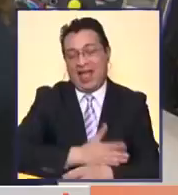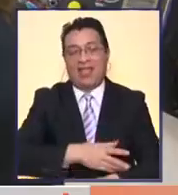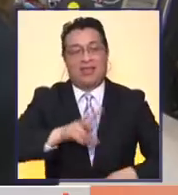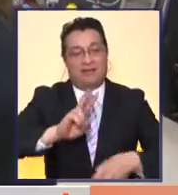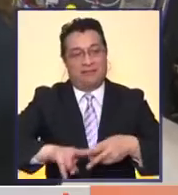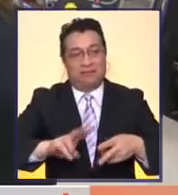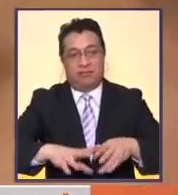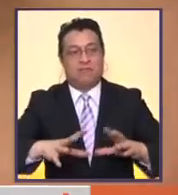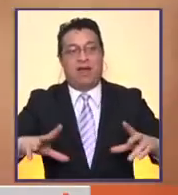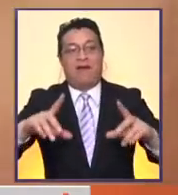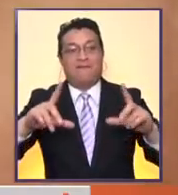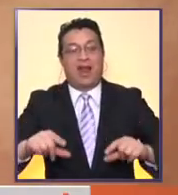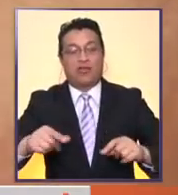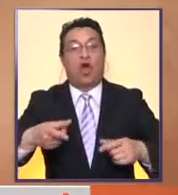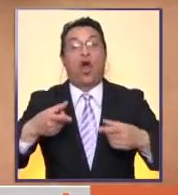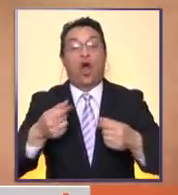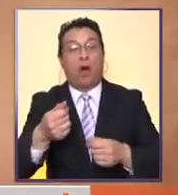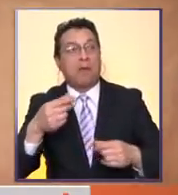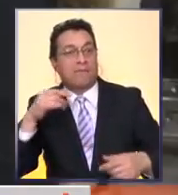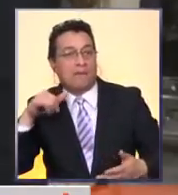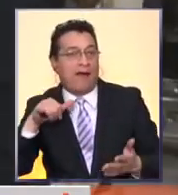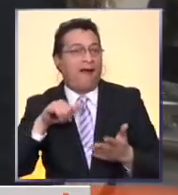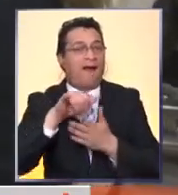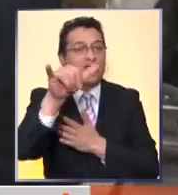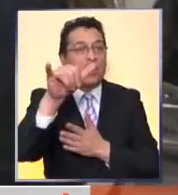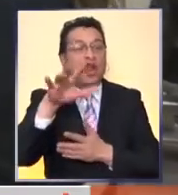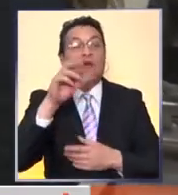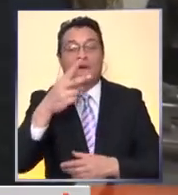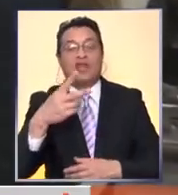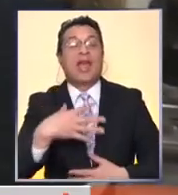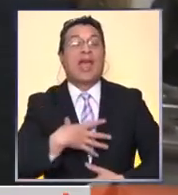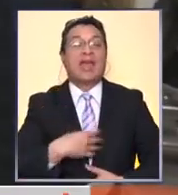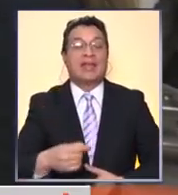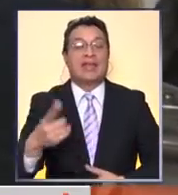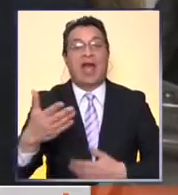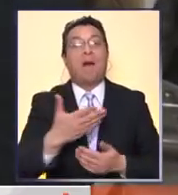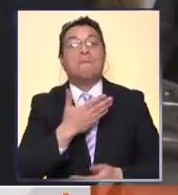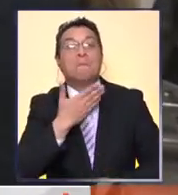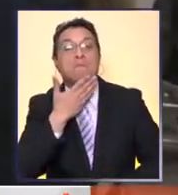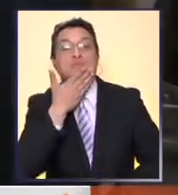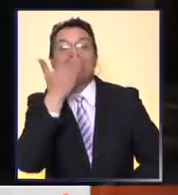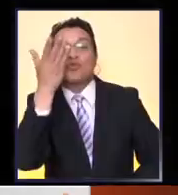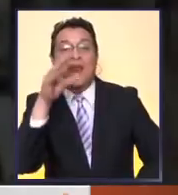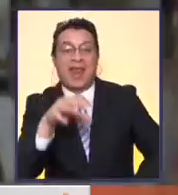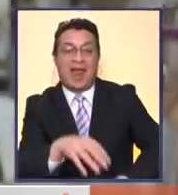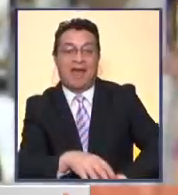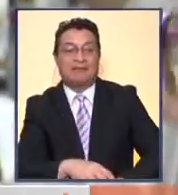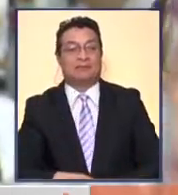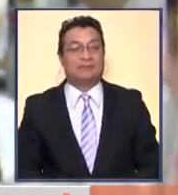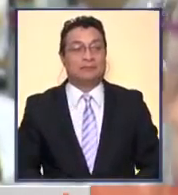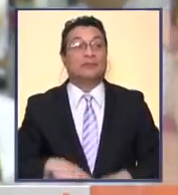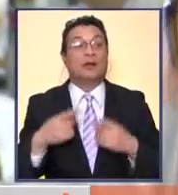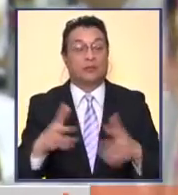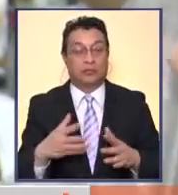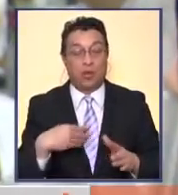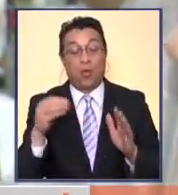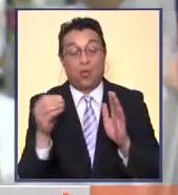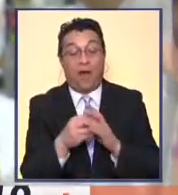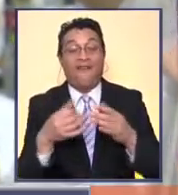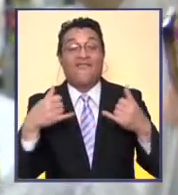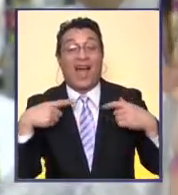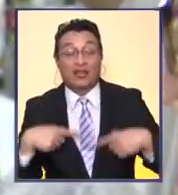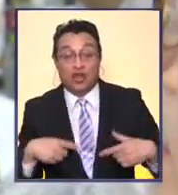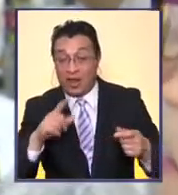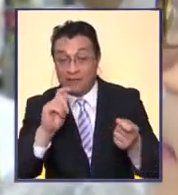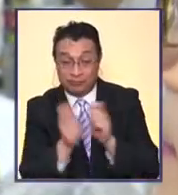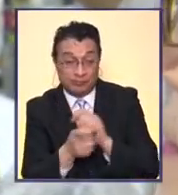barato comprar su pasaje en avión para ir a ver a su hija a Punta Arenas. No podíamos dar los días a cuenta de vacaciones, algo así, porque necesitábamos